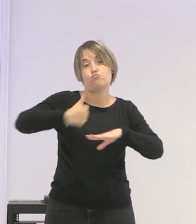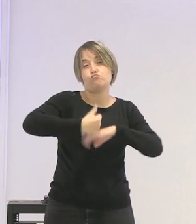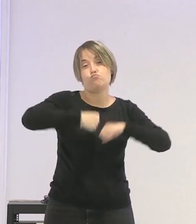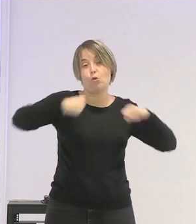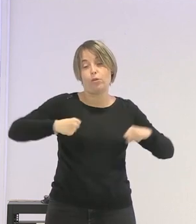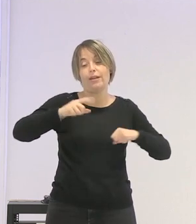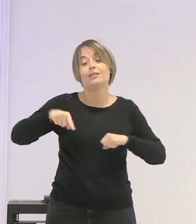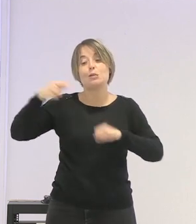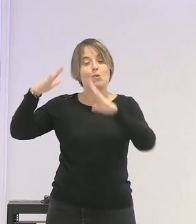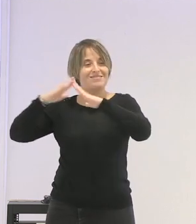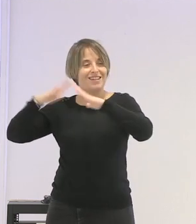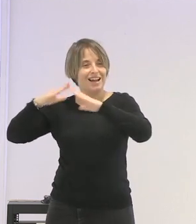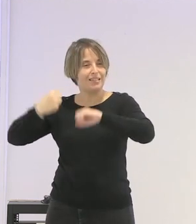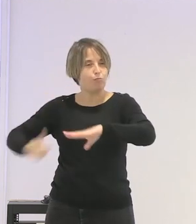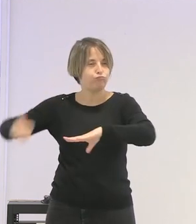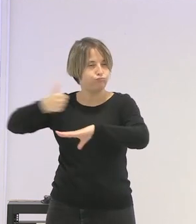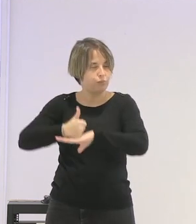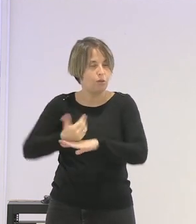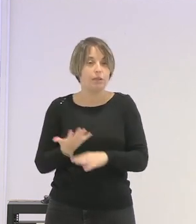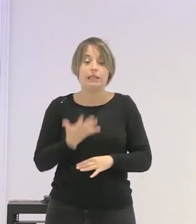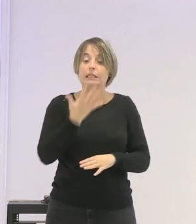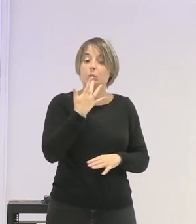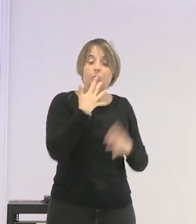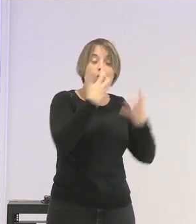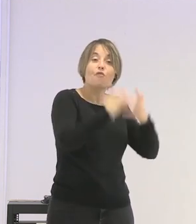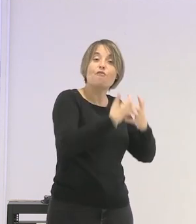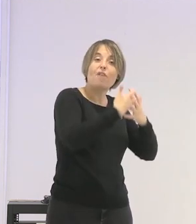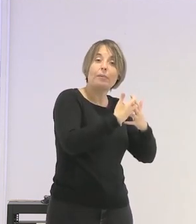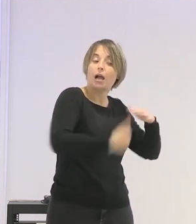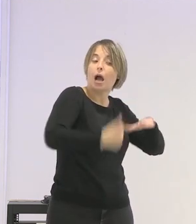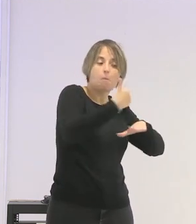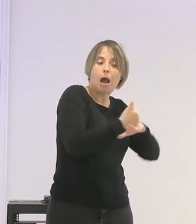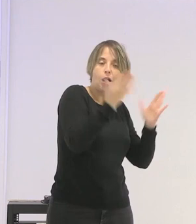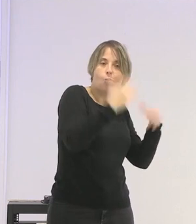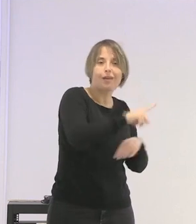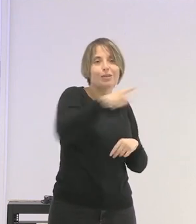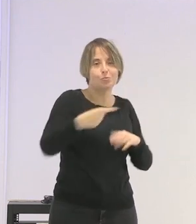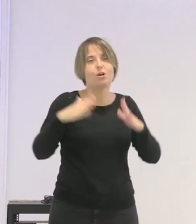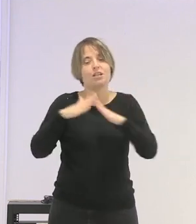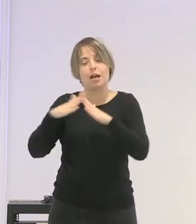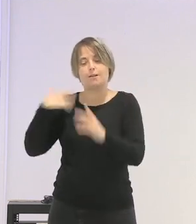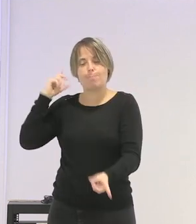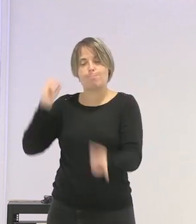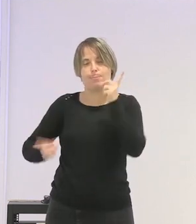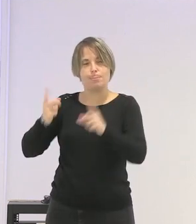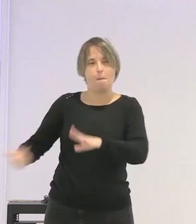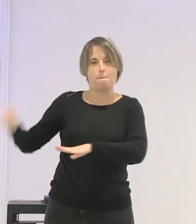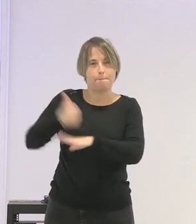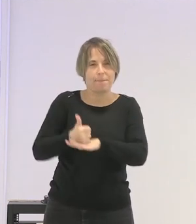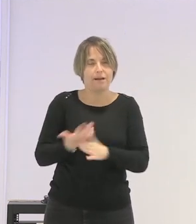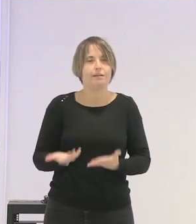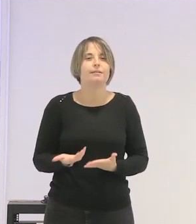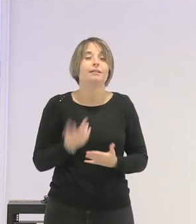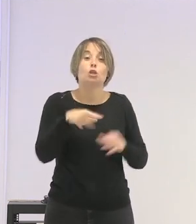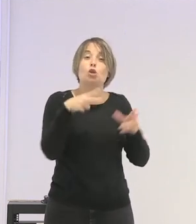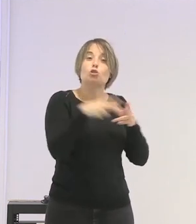en el hogar, hombres sin poder en la sociedad porque estás totalmente precarizado, que además